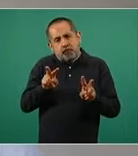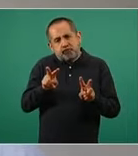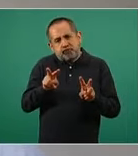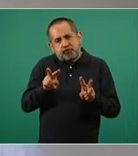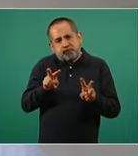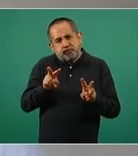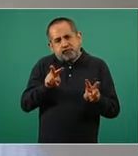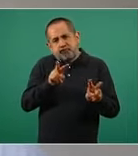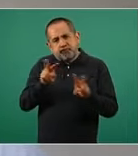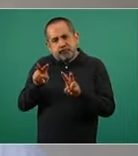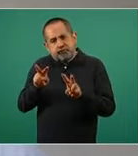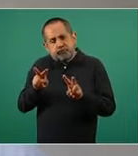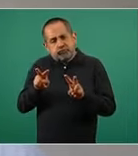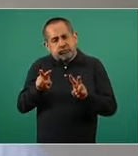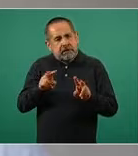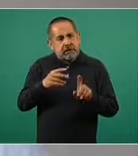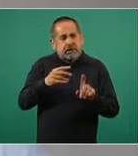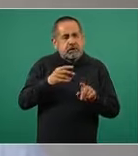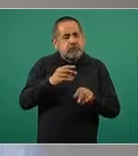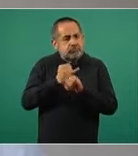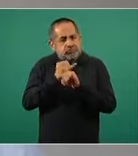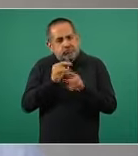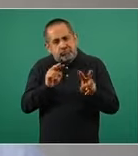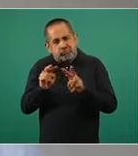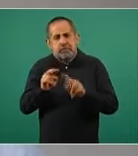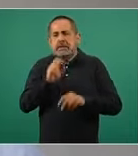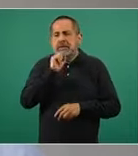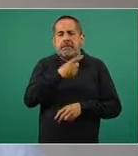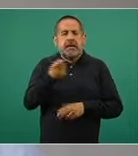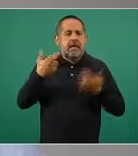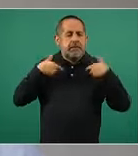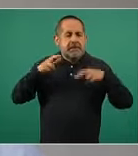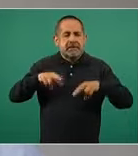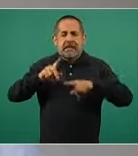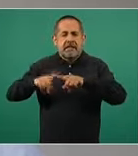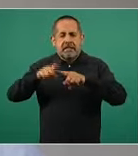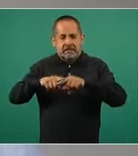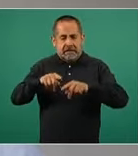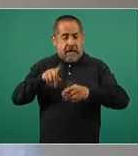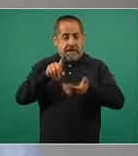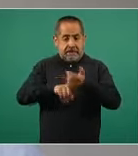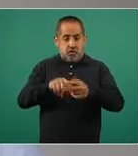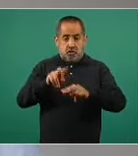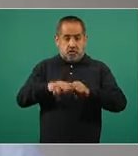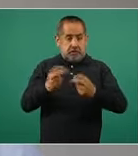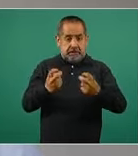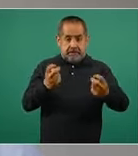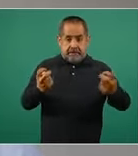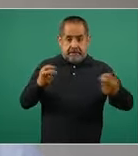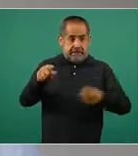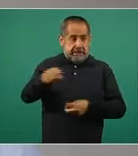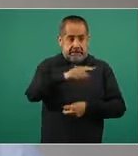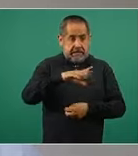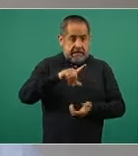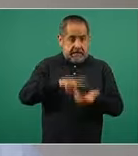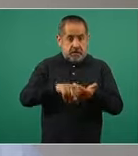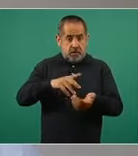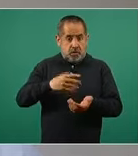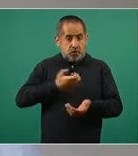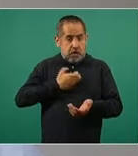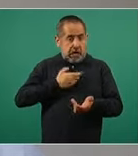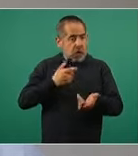conferencia, incluidas obviamente los representantes de los medios de comunicación que se encuentran en la sala de Palacio